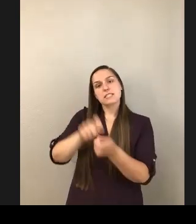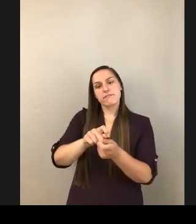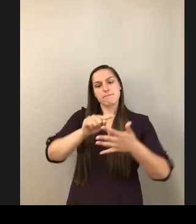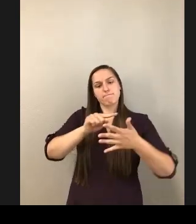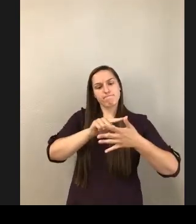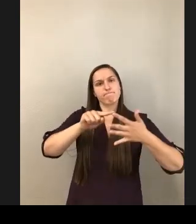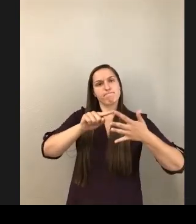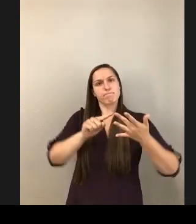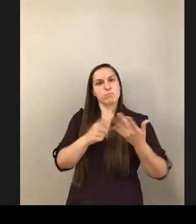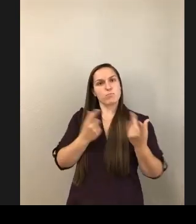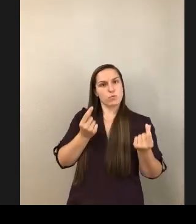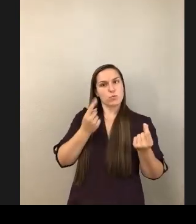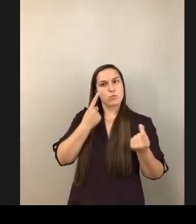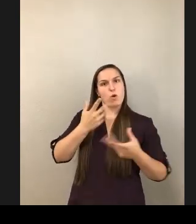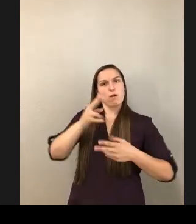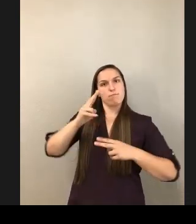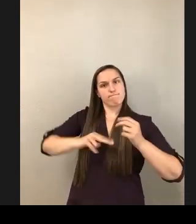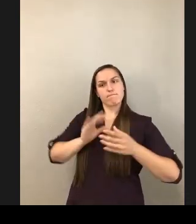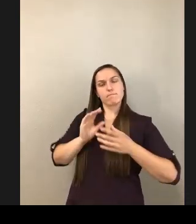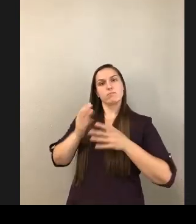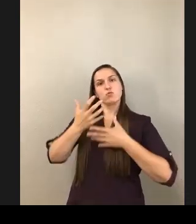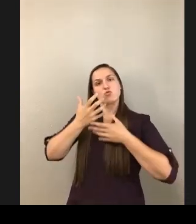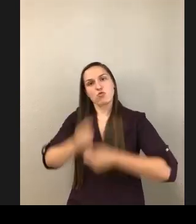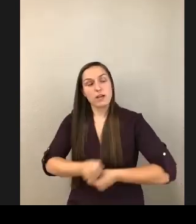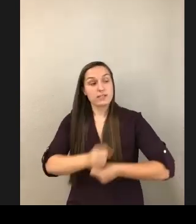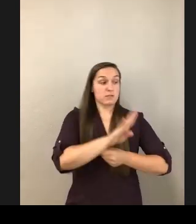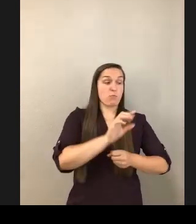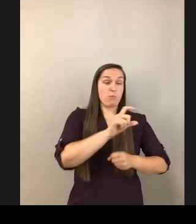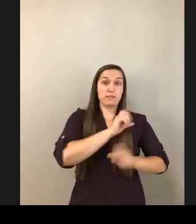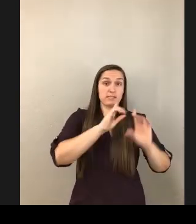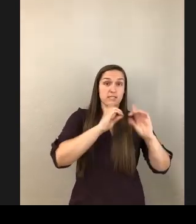pregunta, ¿cuáles pasos específicos